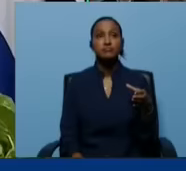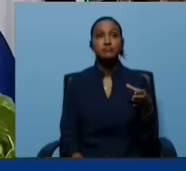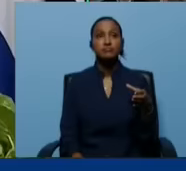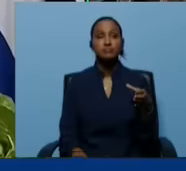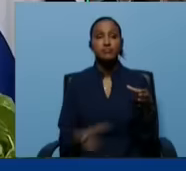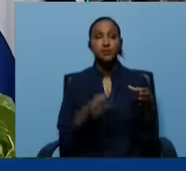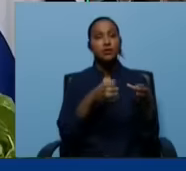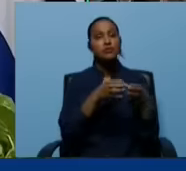se haya iniciado